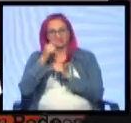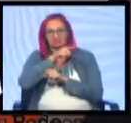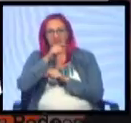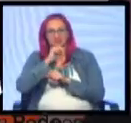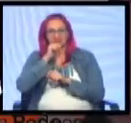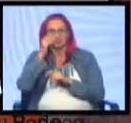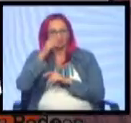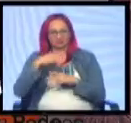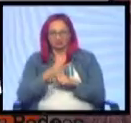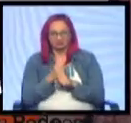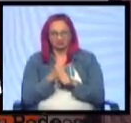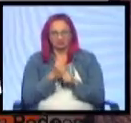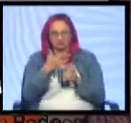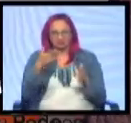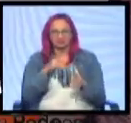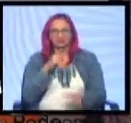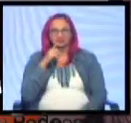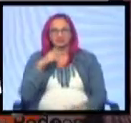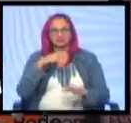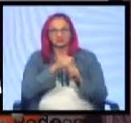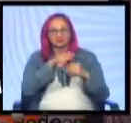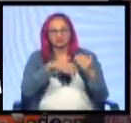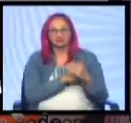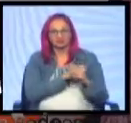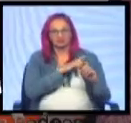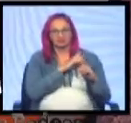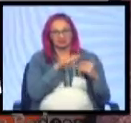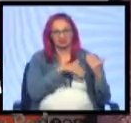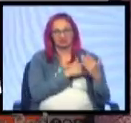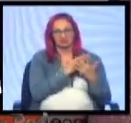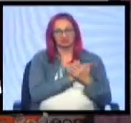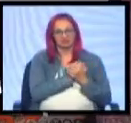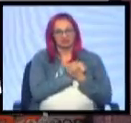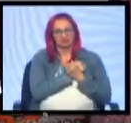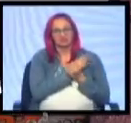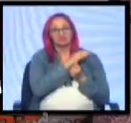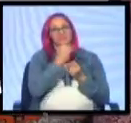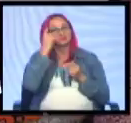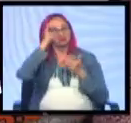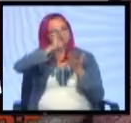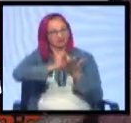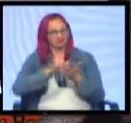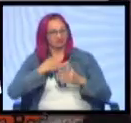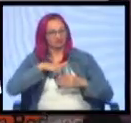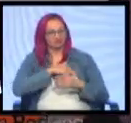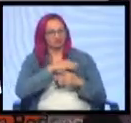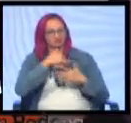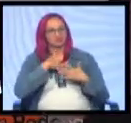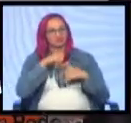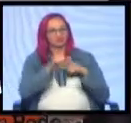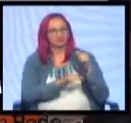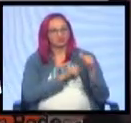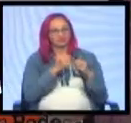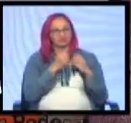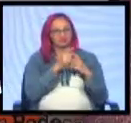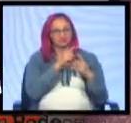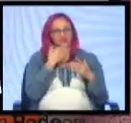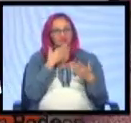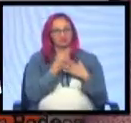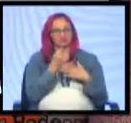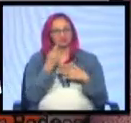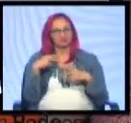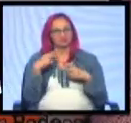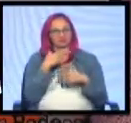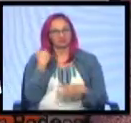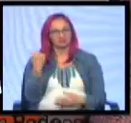nunca haríamos. O sea, cosas que ellos sí hacen con todo el corazón y con todo el alma, y que por eso es que nosotros tenemos que luchar mucho para que tengan más plata, para que